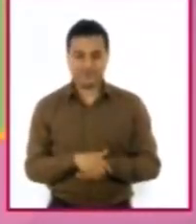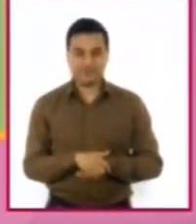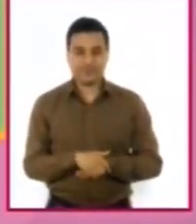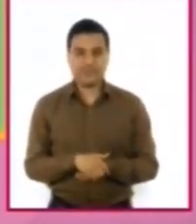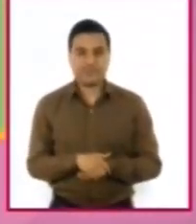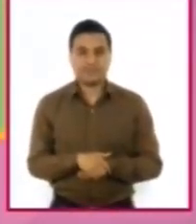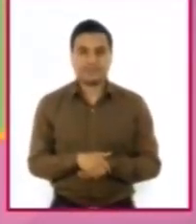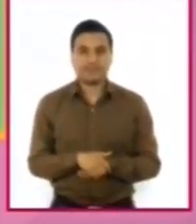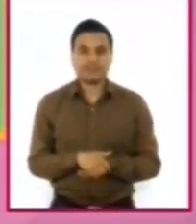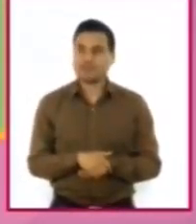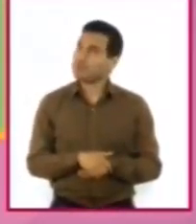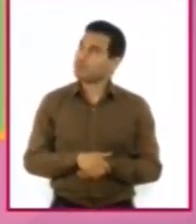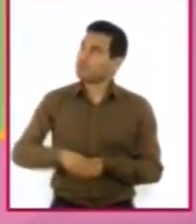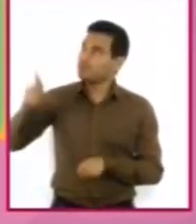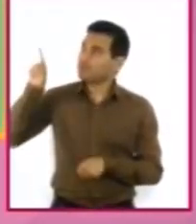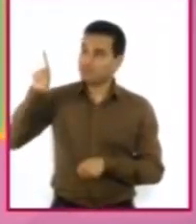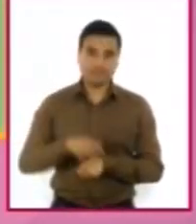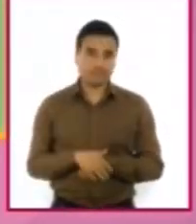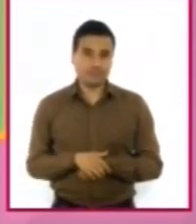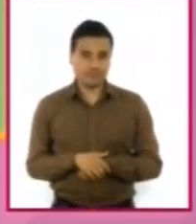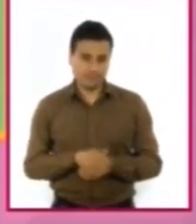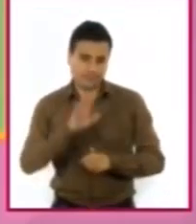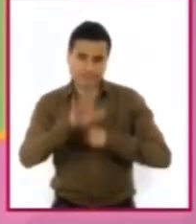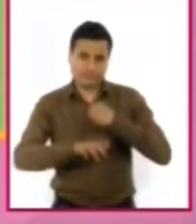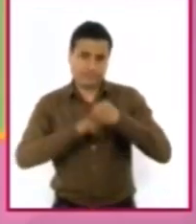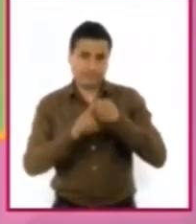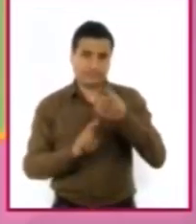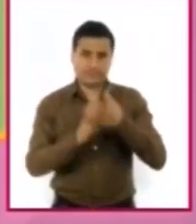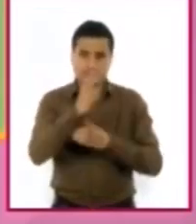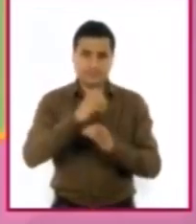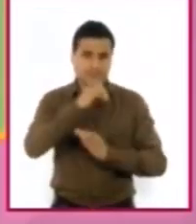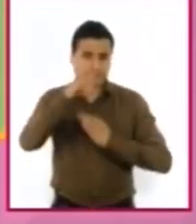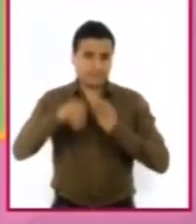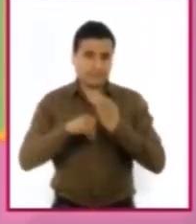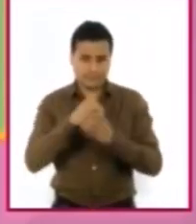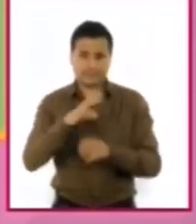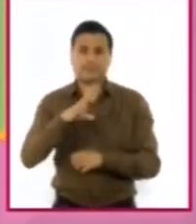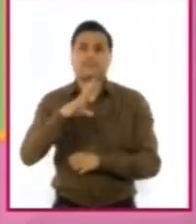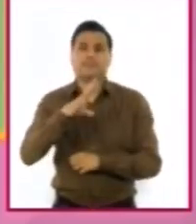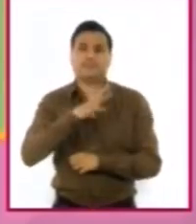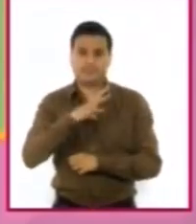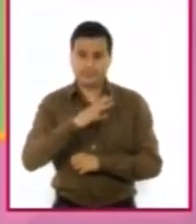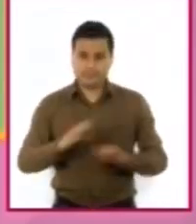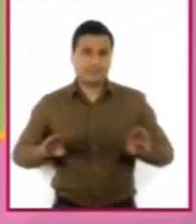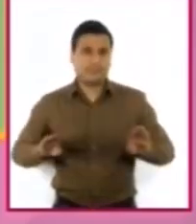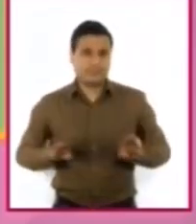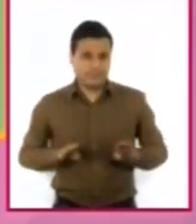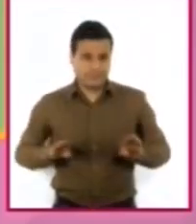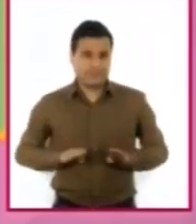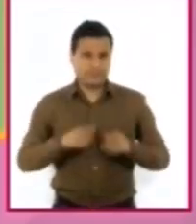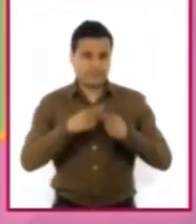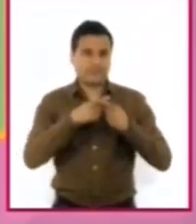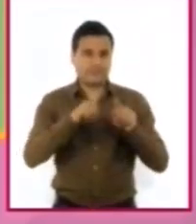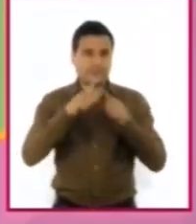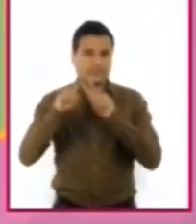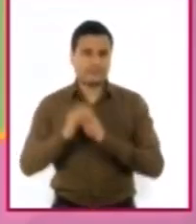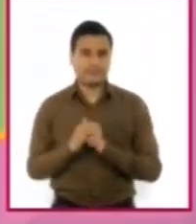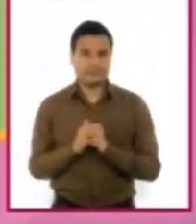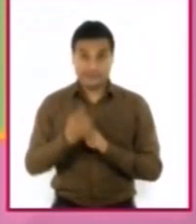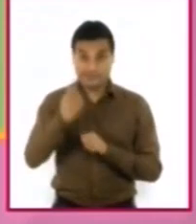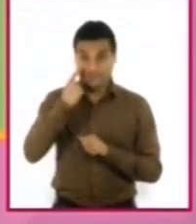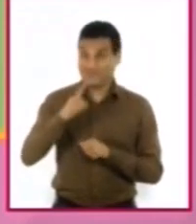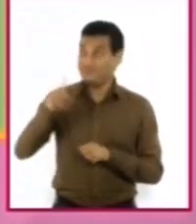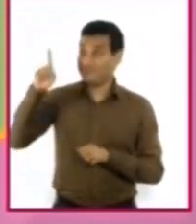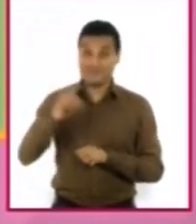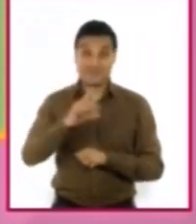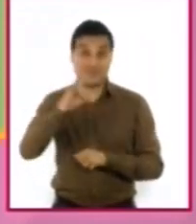Estas, como todas las especies, presentan pequeñas variaciones, en este caso, el largo de sus cuellos. Las jirafas con